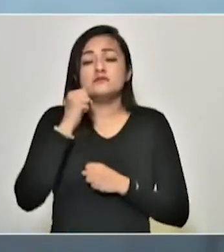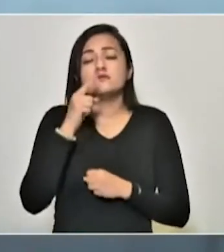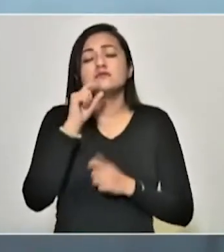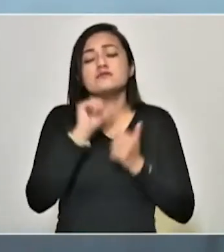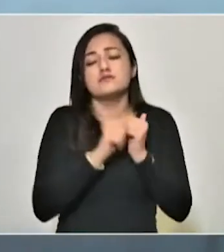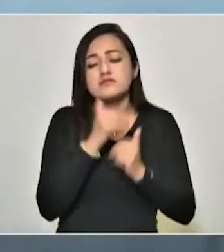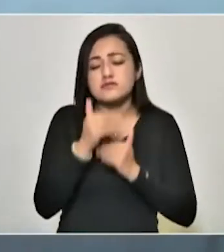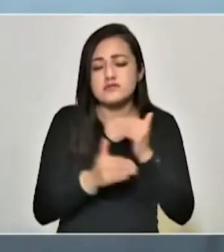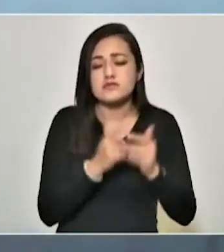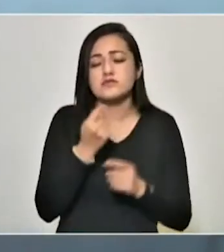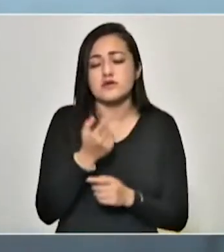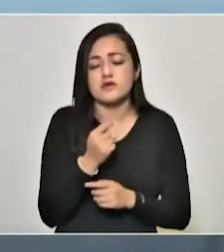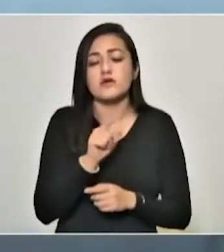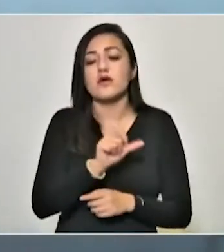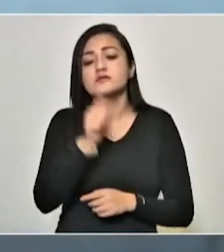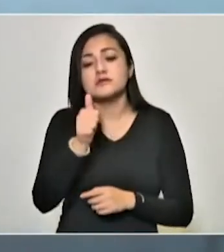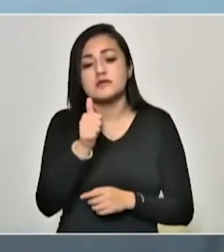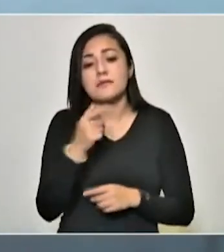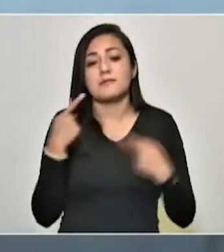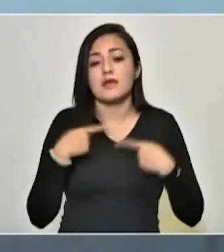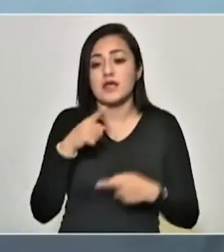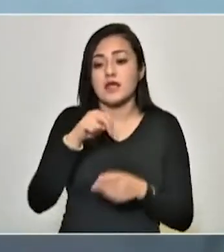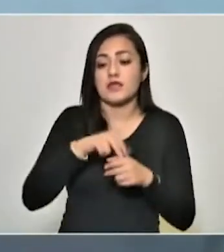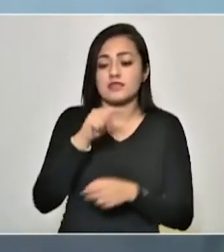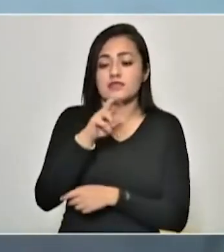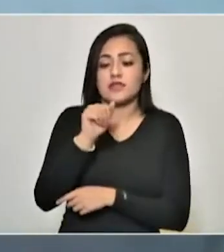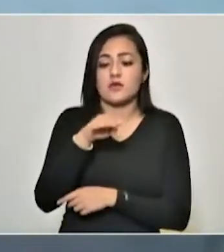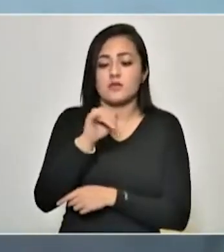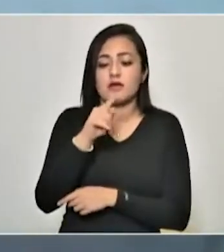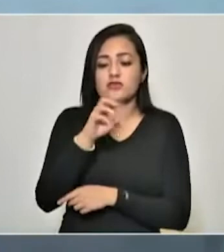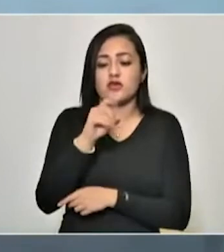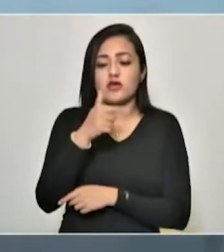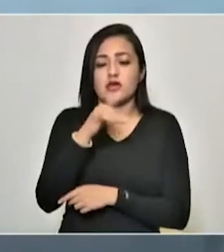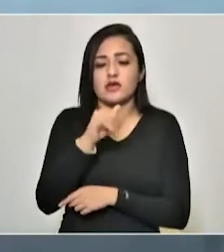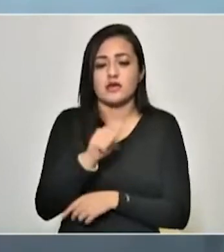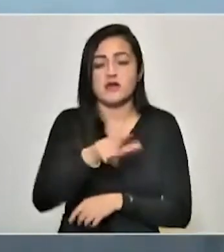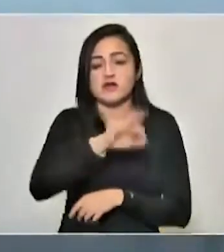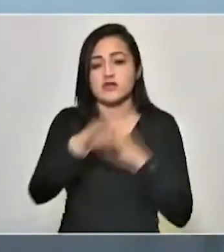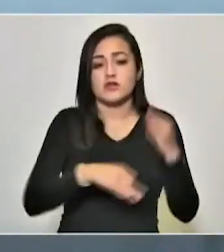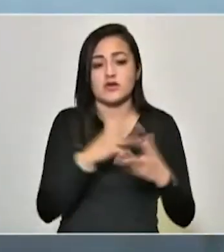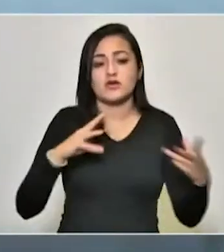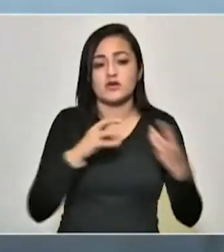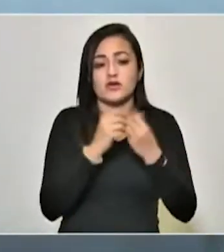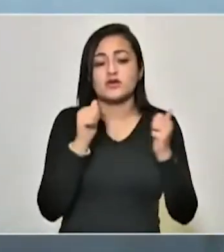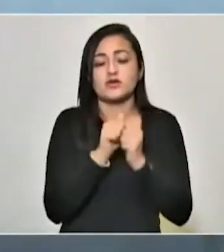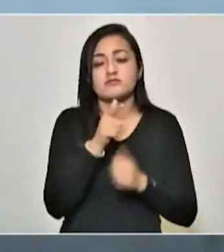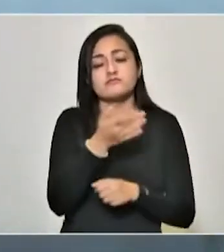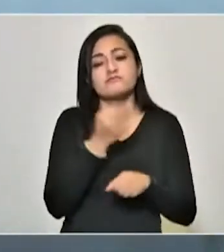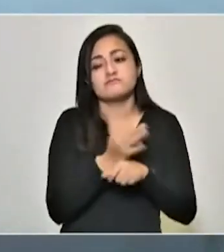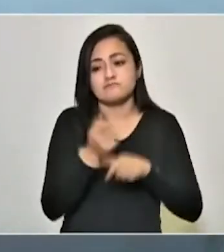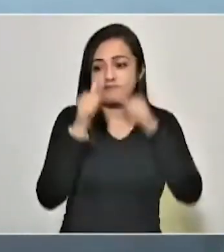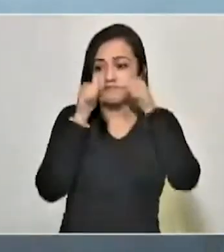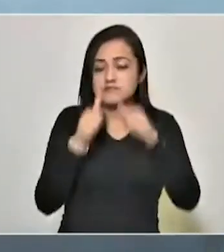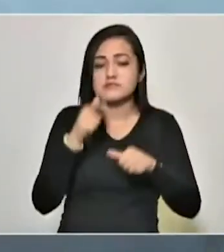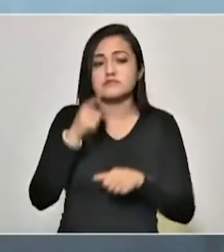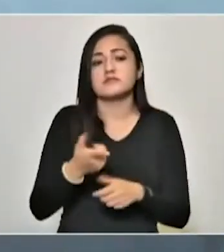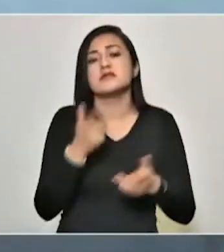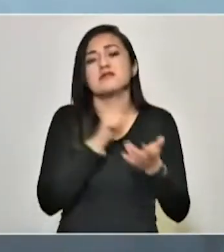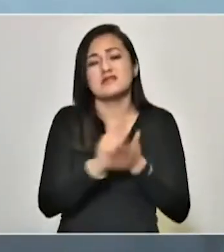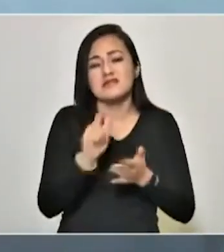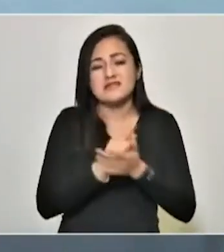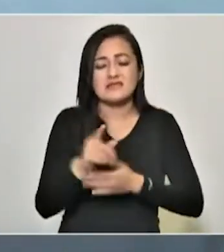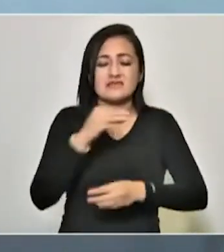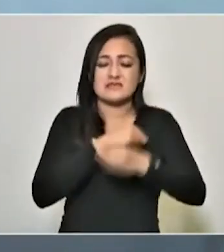y seis pacientes en el hospital de traumatología y ortopedia todos continúan con sus manejos son nacidos quirúrgicos